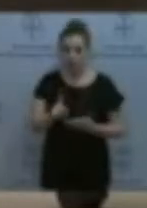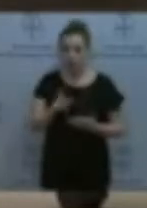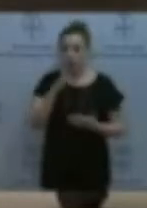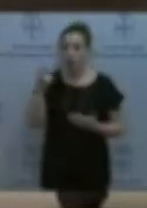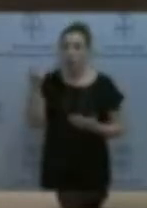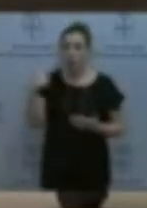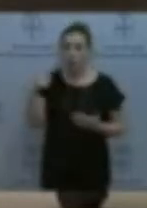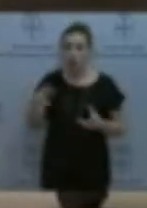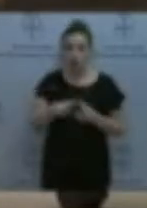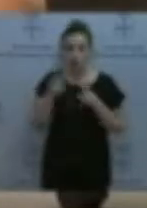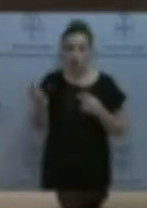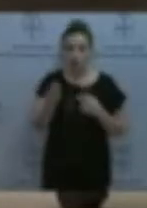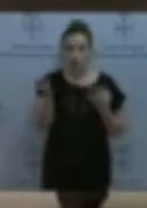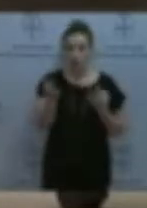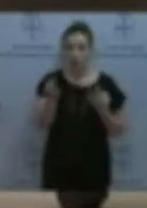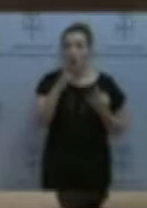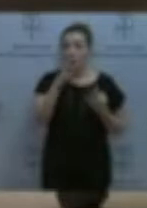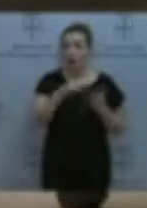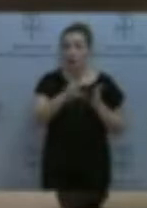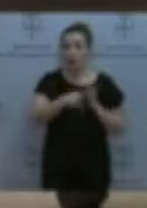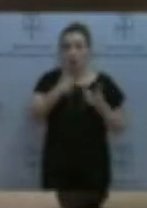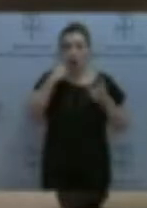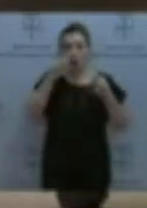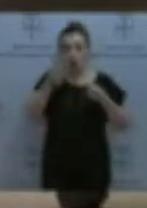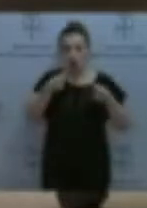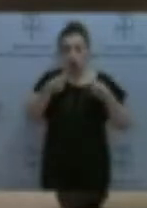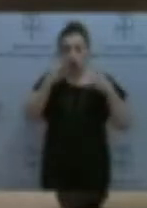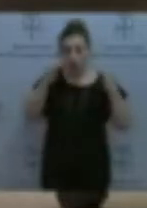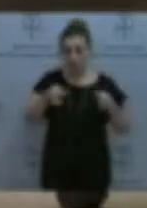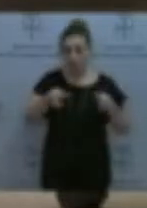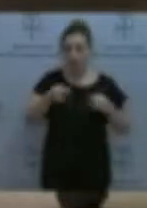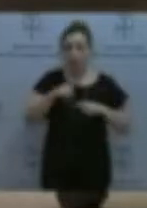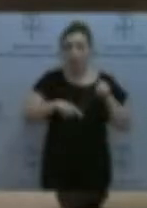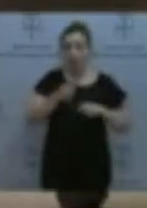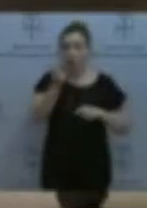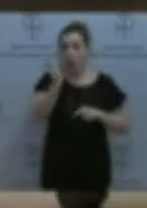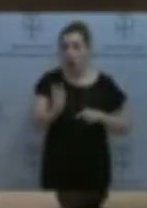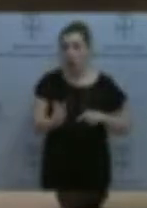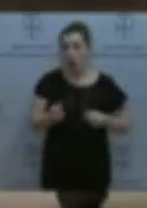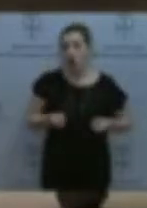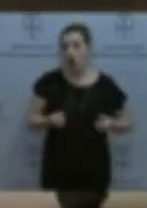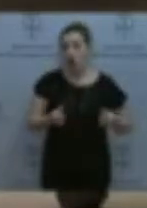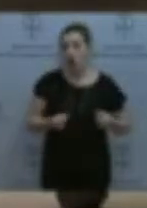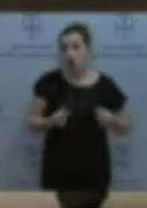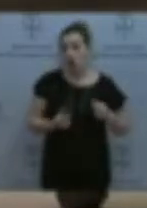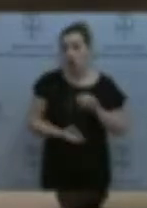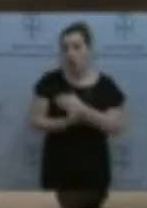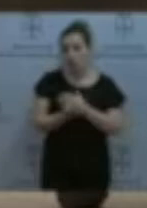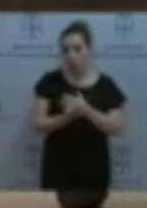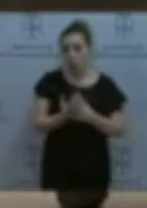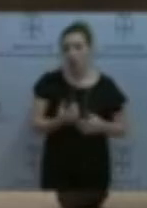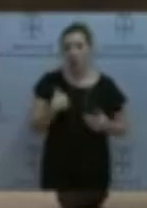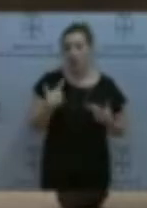regulase realmente en función de los costes de producción y no de la especulación de la que antes hablaba. Finalizo, señor